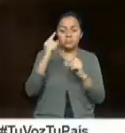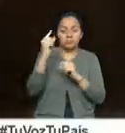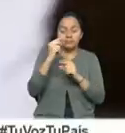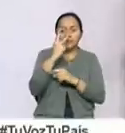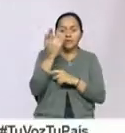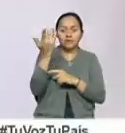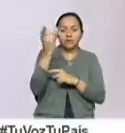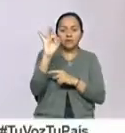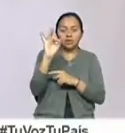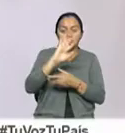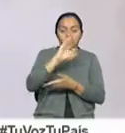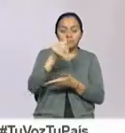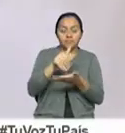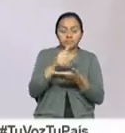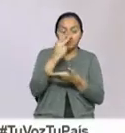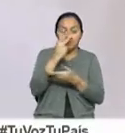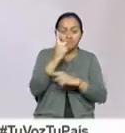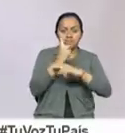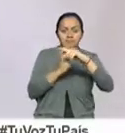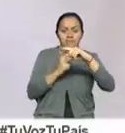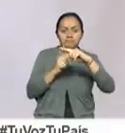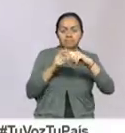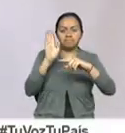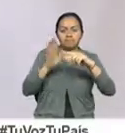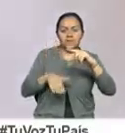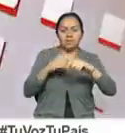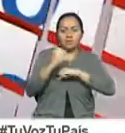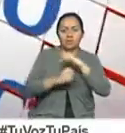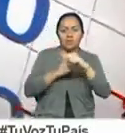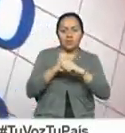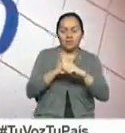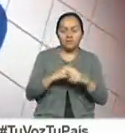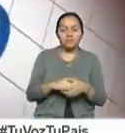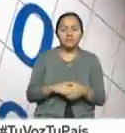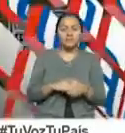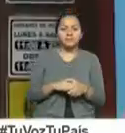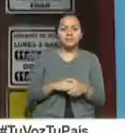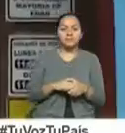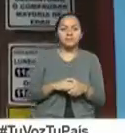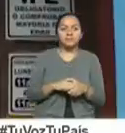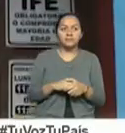centros de Serbia. La mitad de ellos son menores de edad.